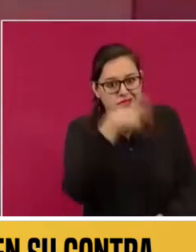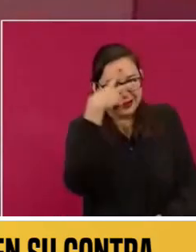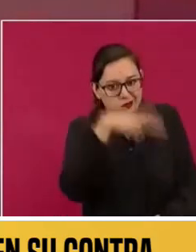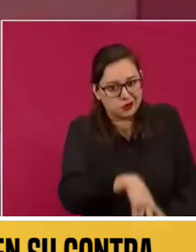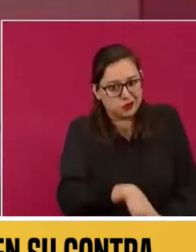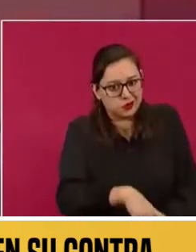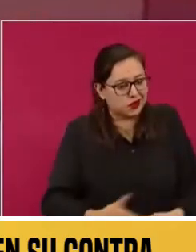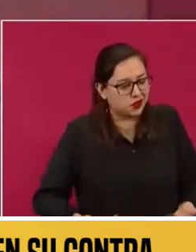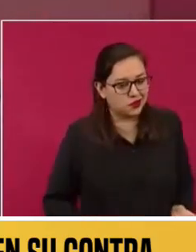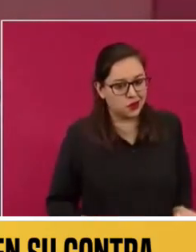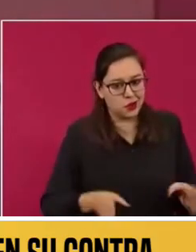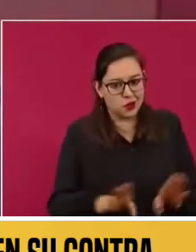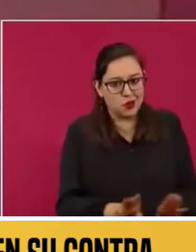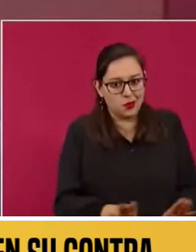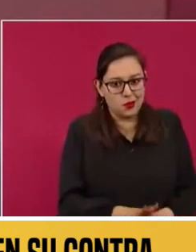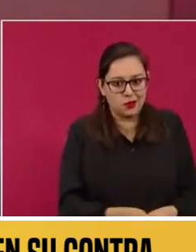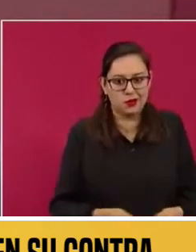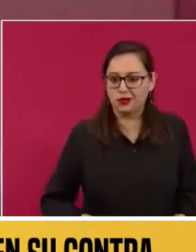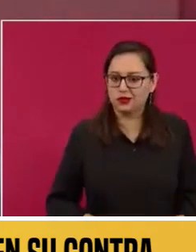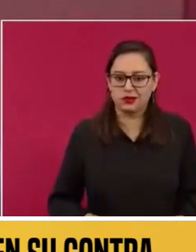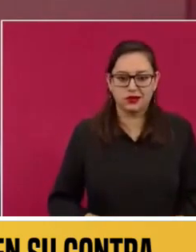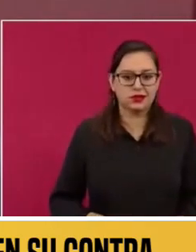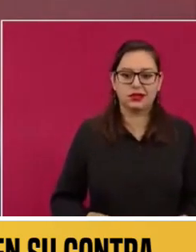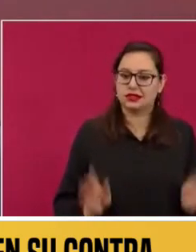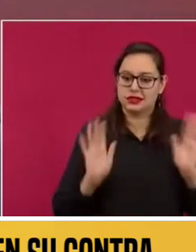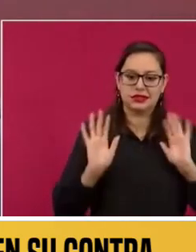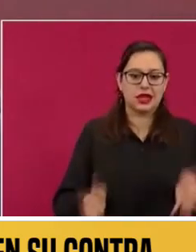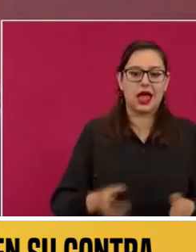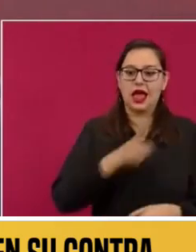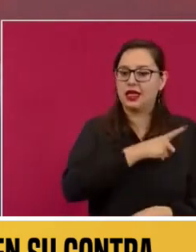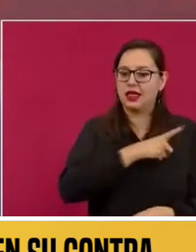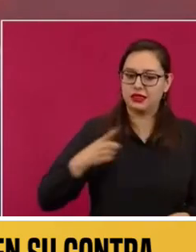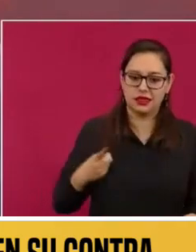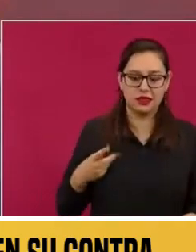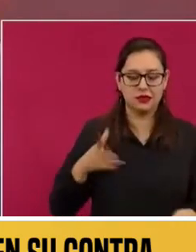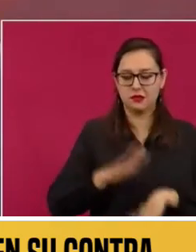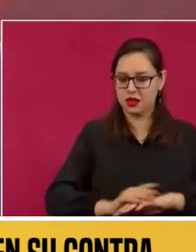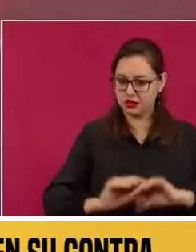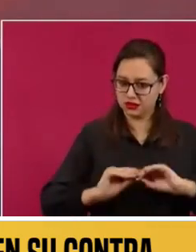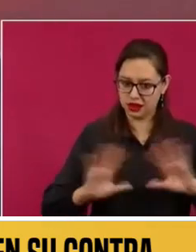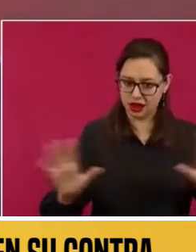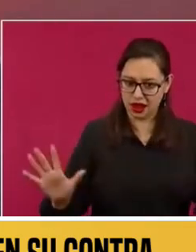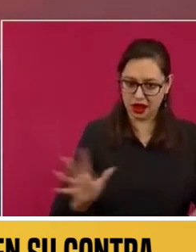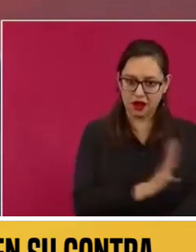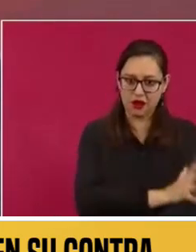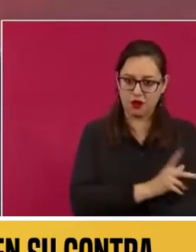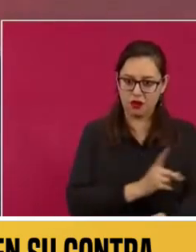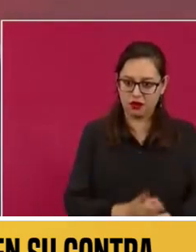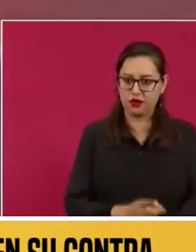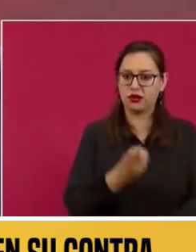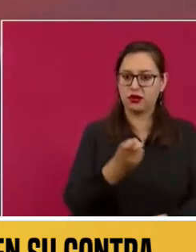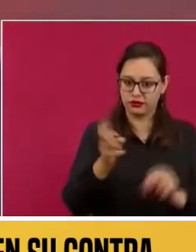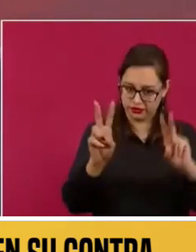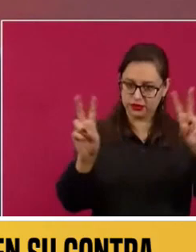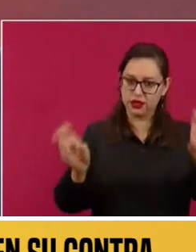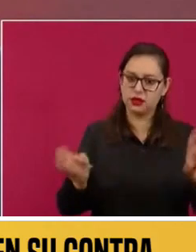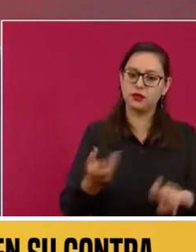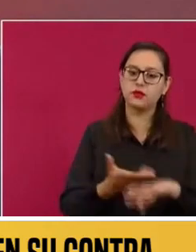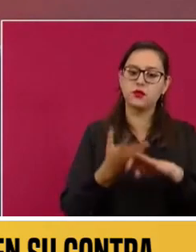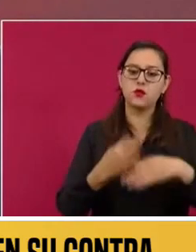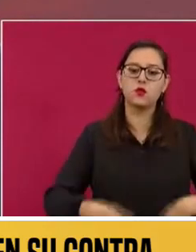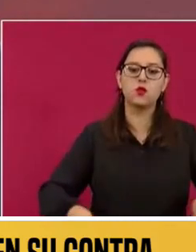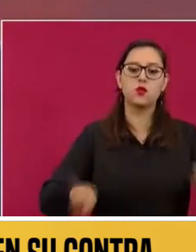Ya es tiempo de poner las cosas en claro. Y este es un tema